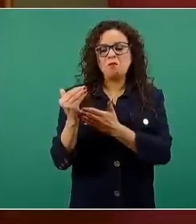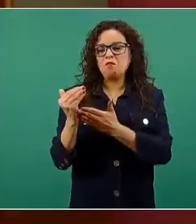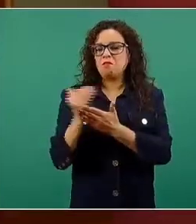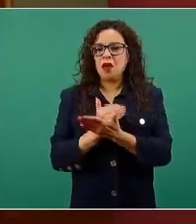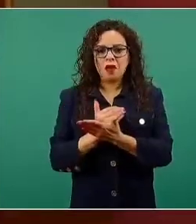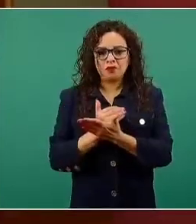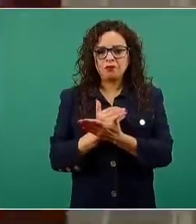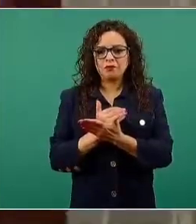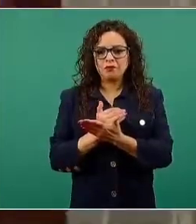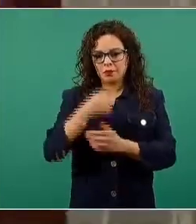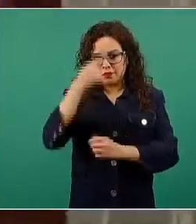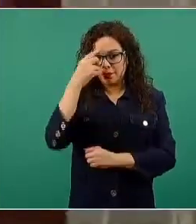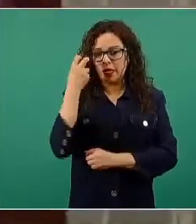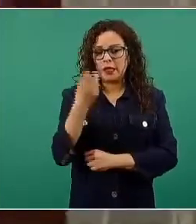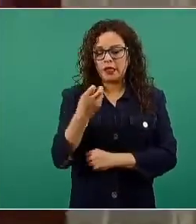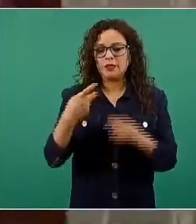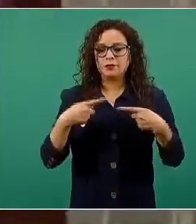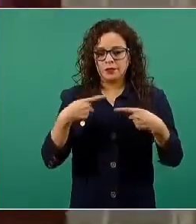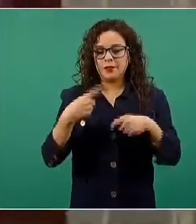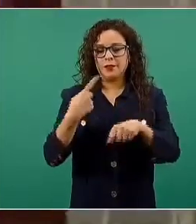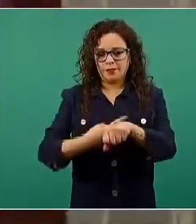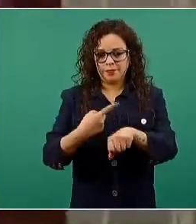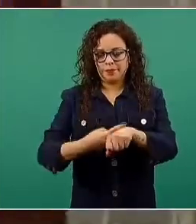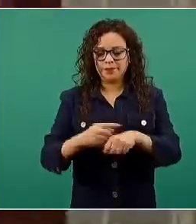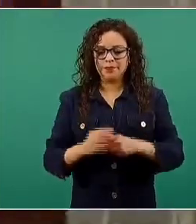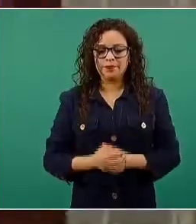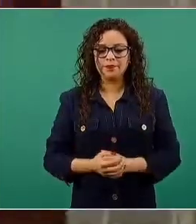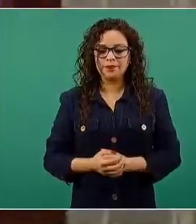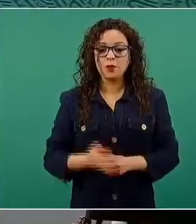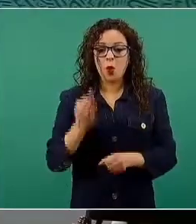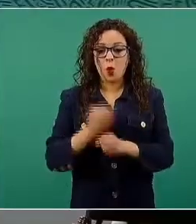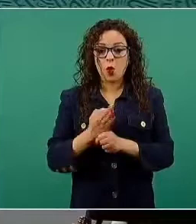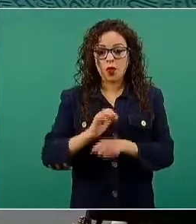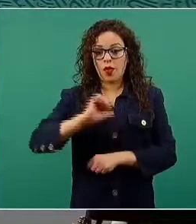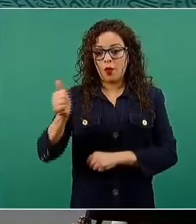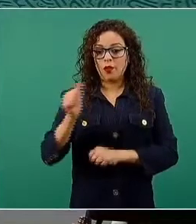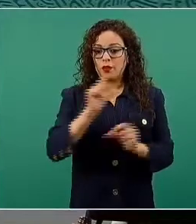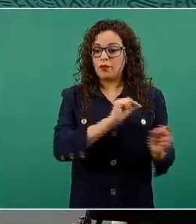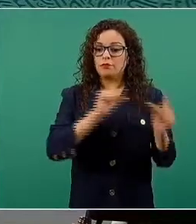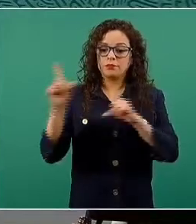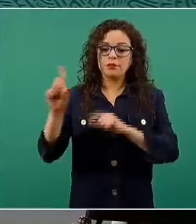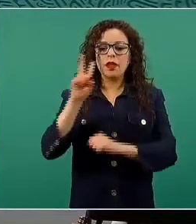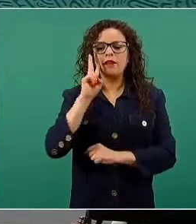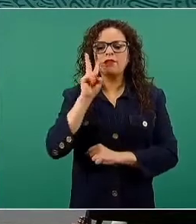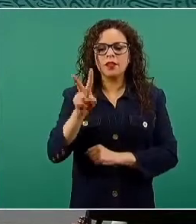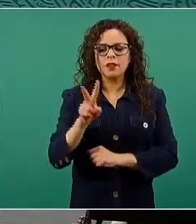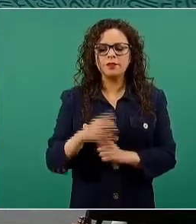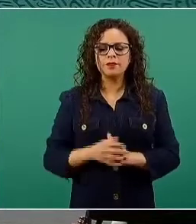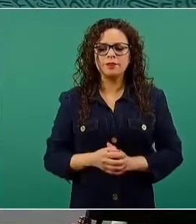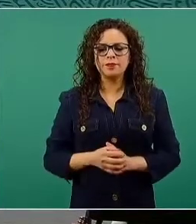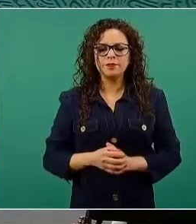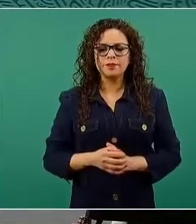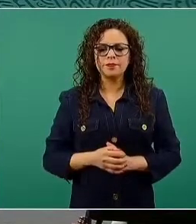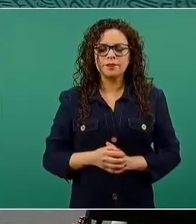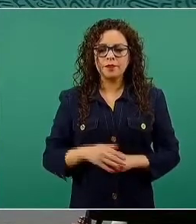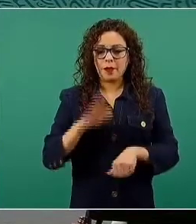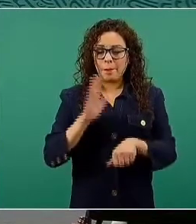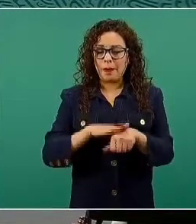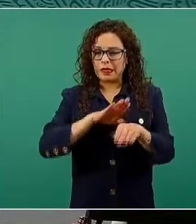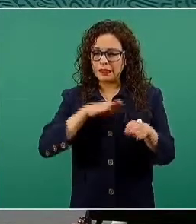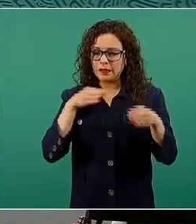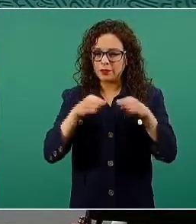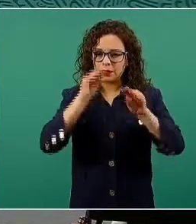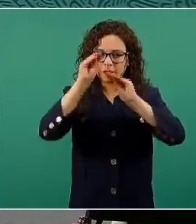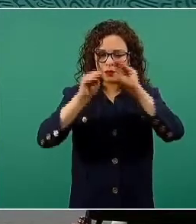tipo de pacientes, lo cual vemos precisamente en la siguiente diapositiva, en donde actualizamos de manera específica